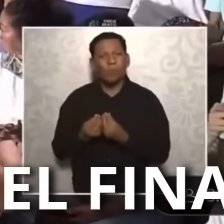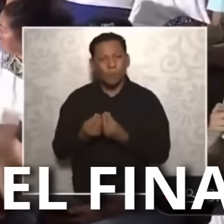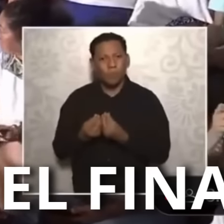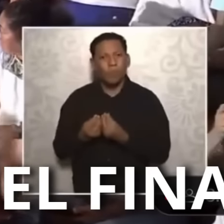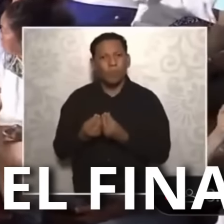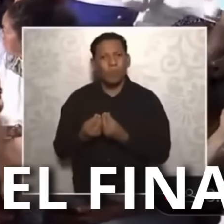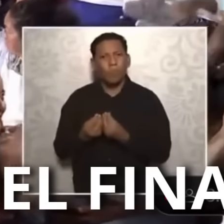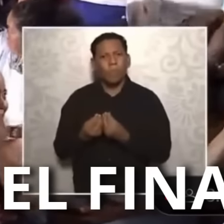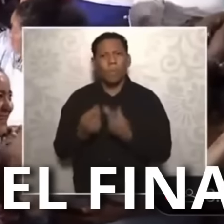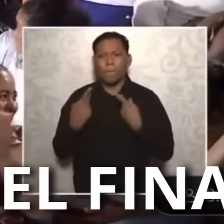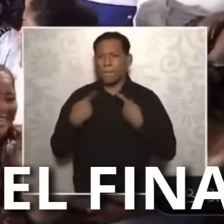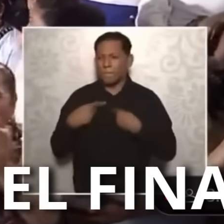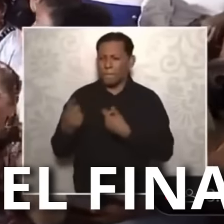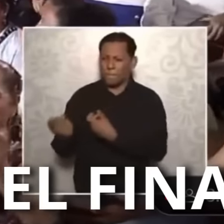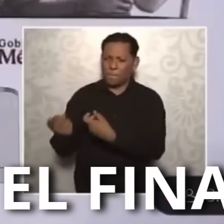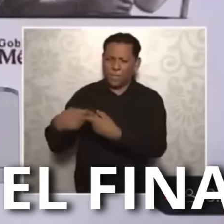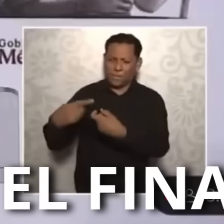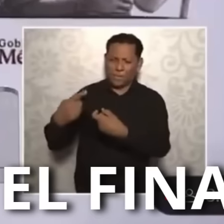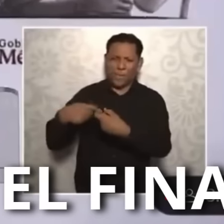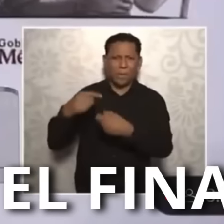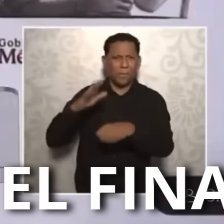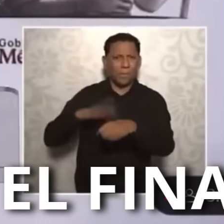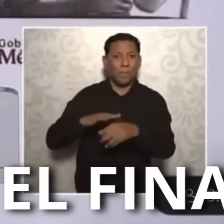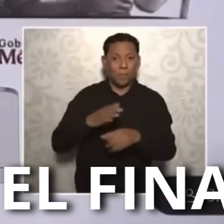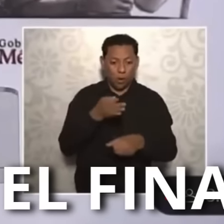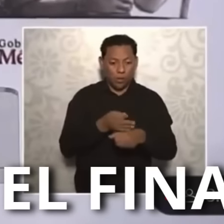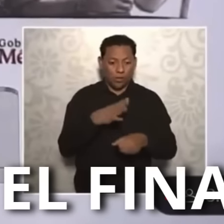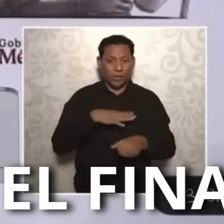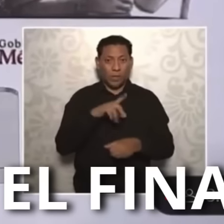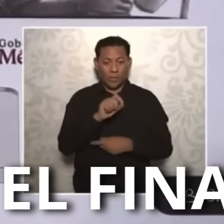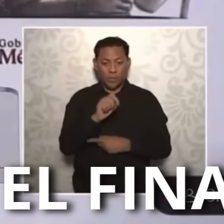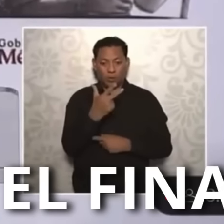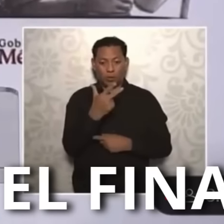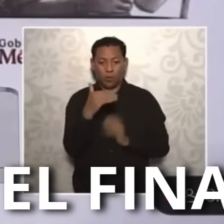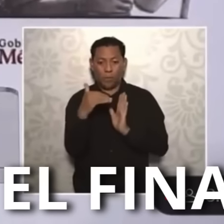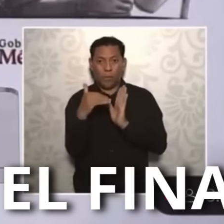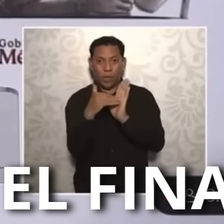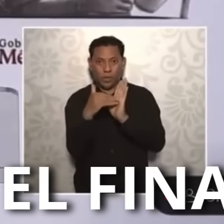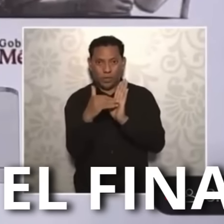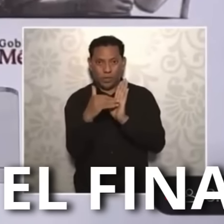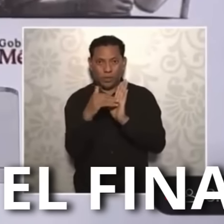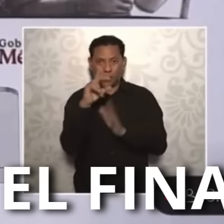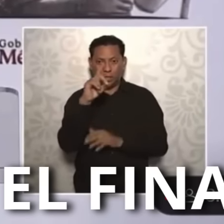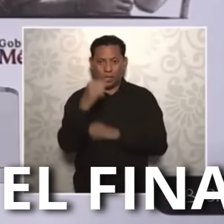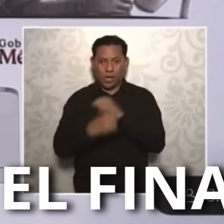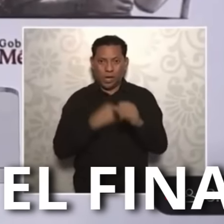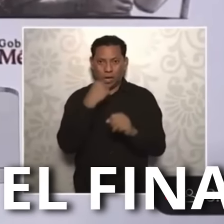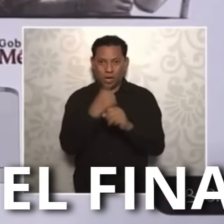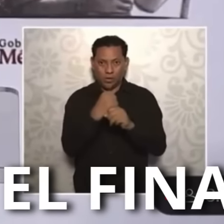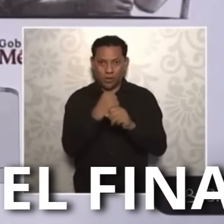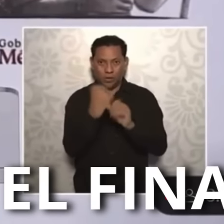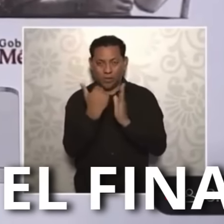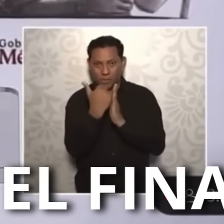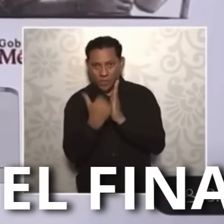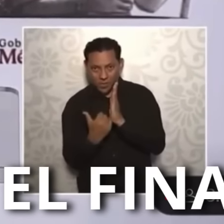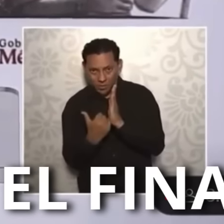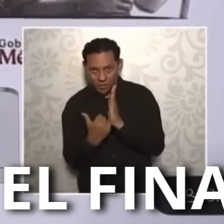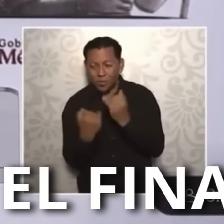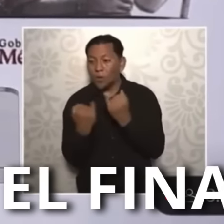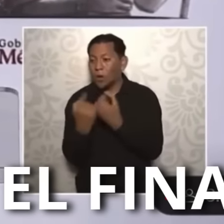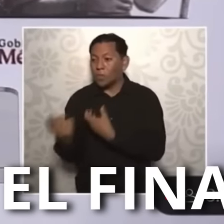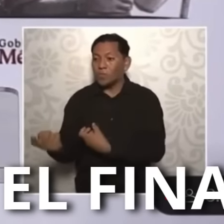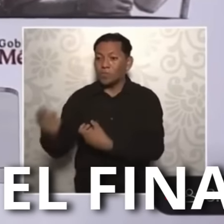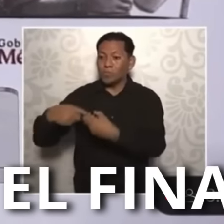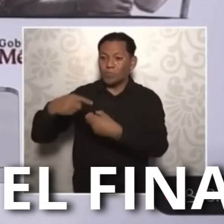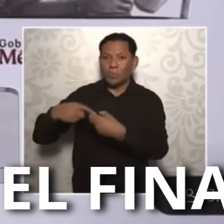más derechohabientes. A los 28 mil que ya reciben su pensión, menores de 30 años, se van a sumar quienes